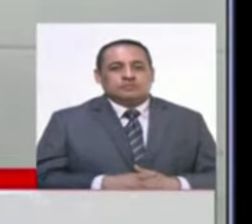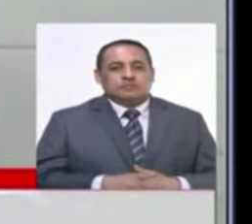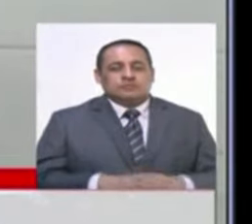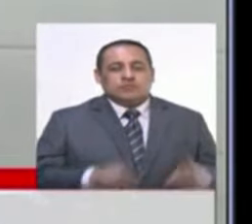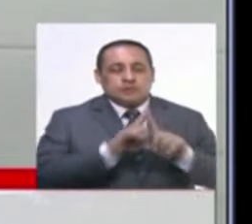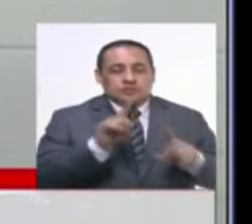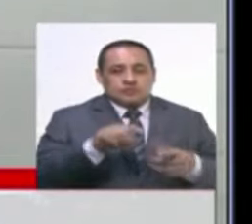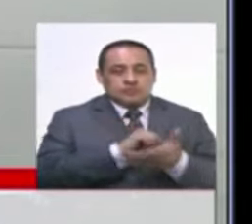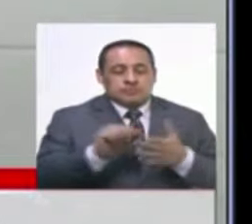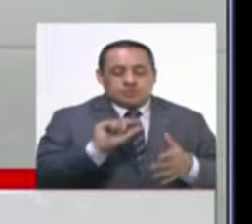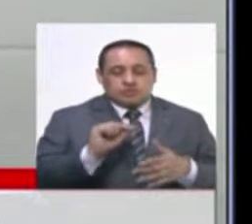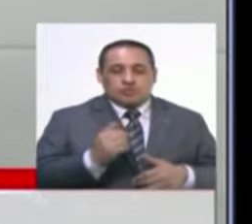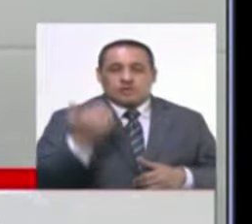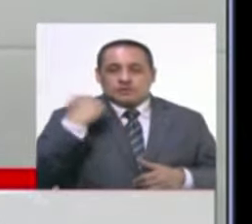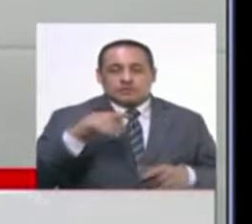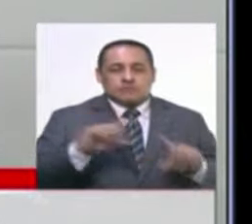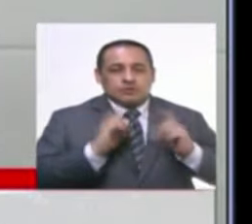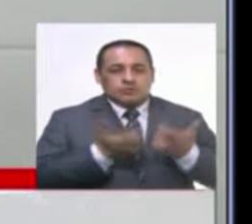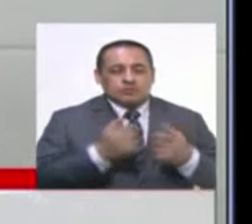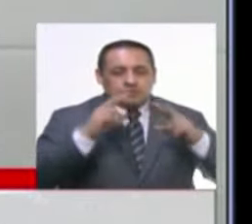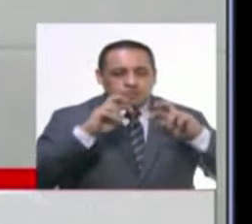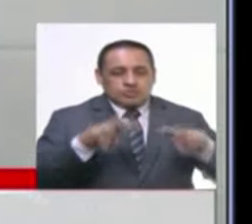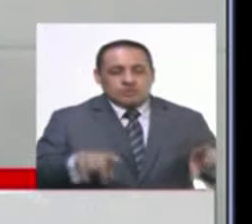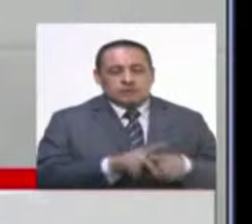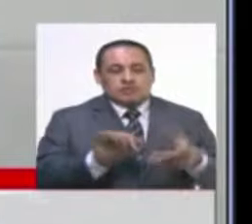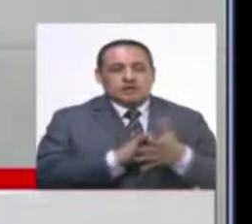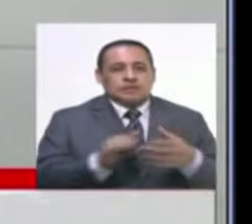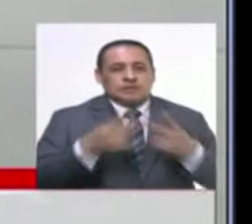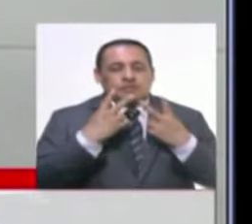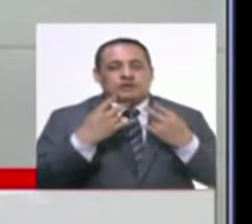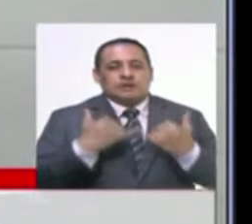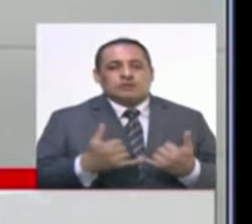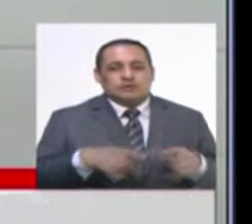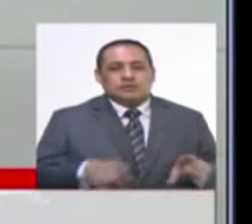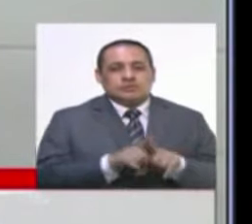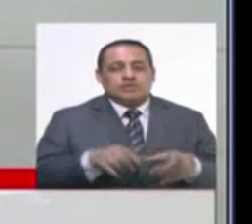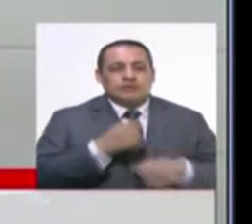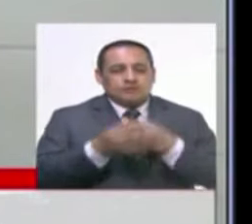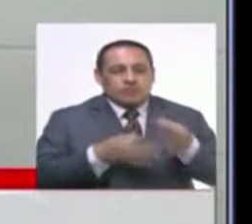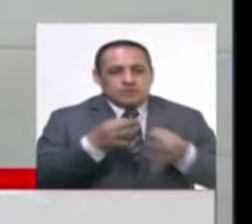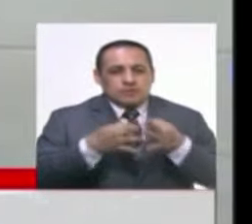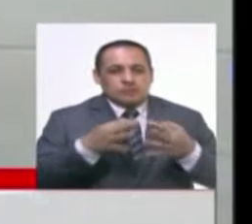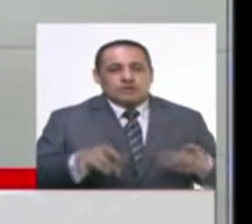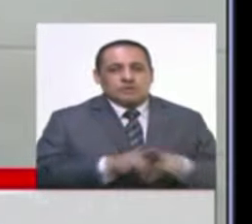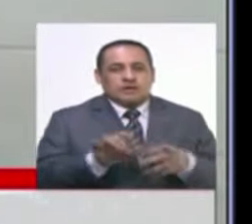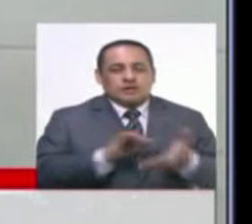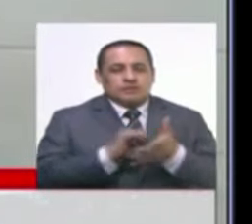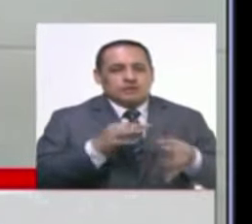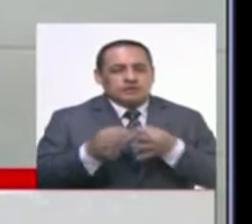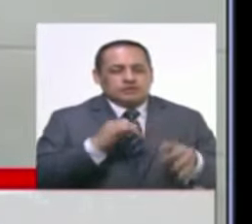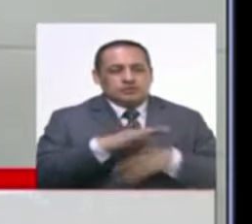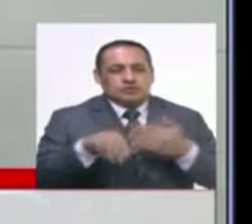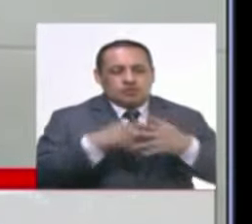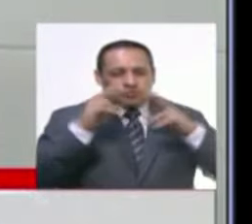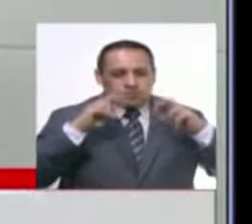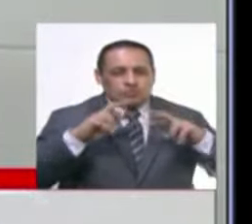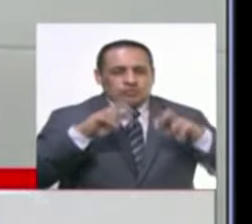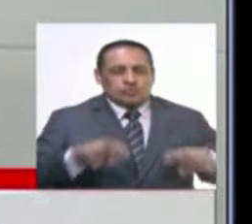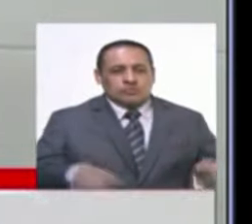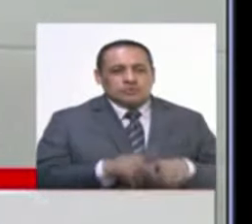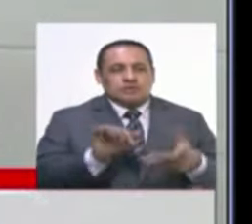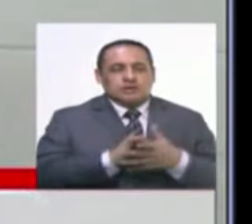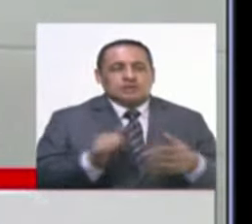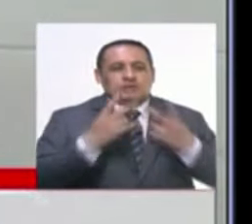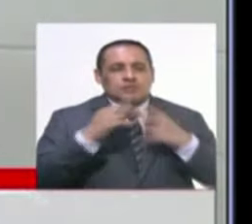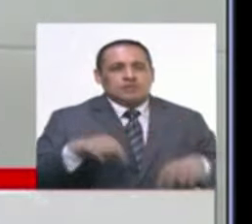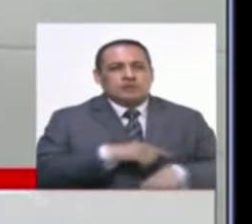el 11 de este mes recién la comisión investigadora tomó a bien tomarme mi declaración. Y dentro de toda una investigación hay investigaciones